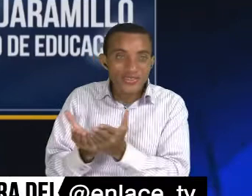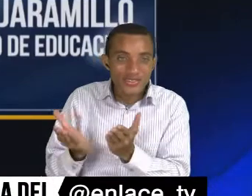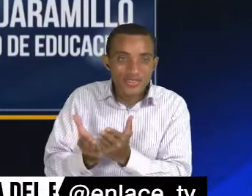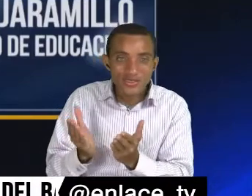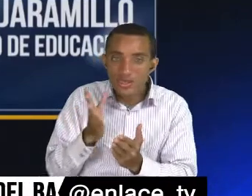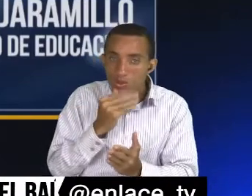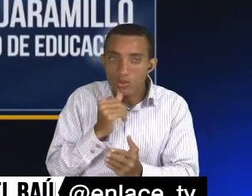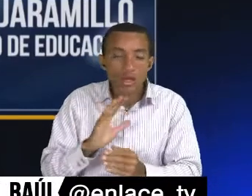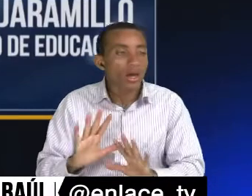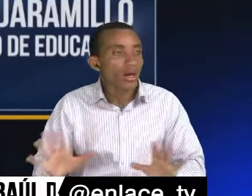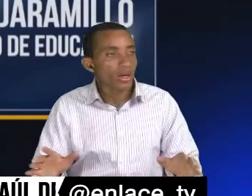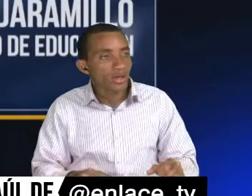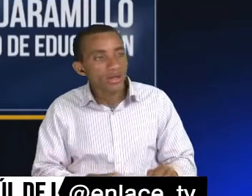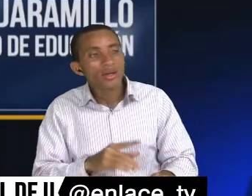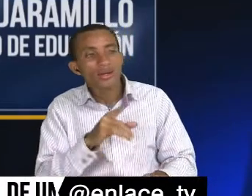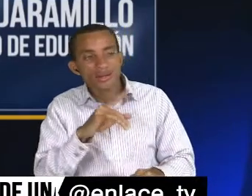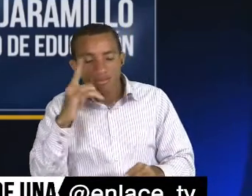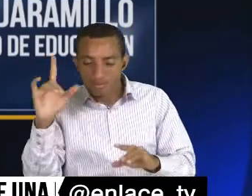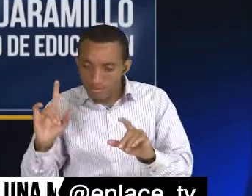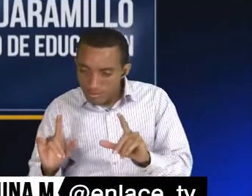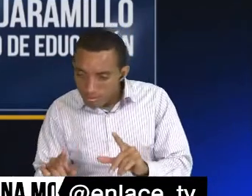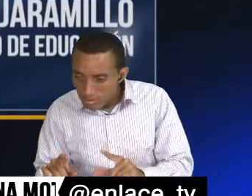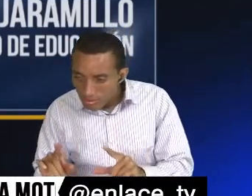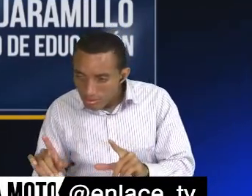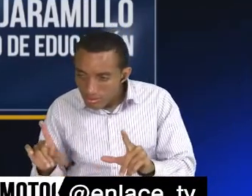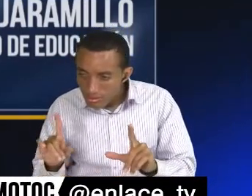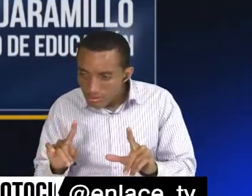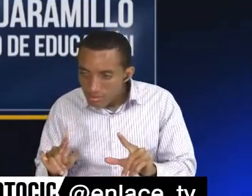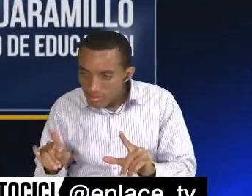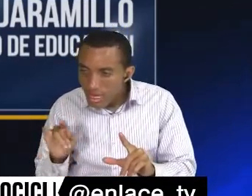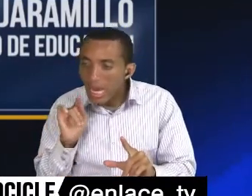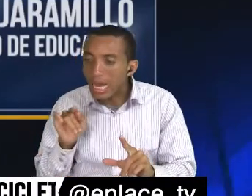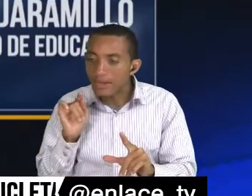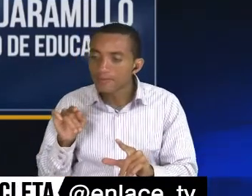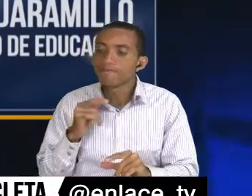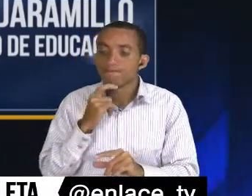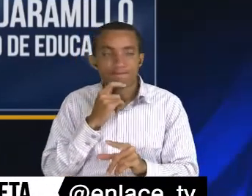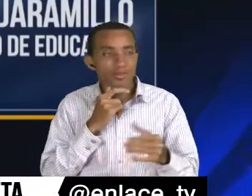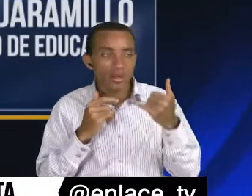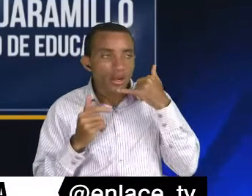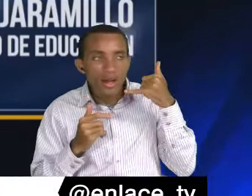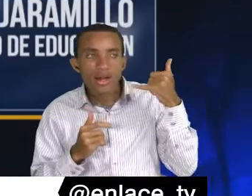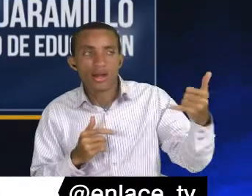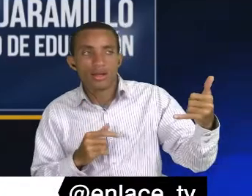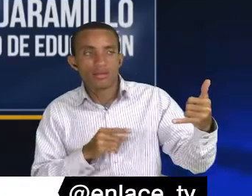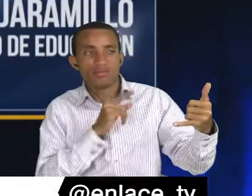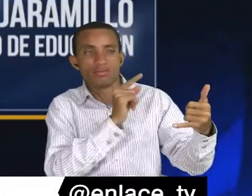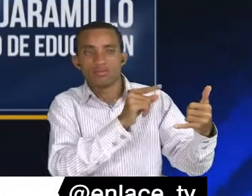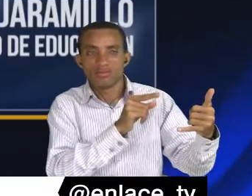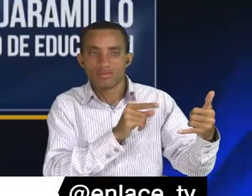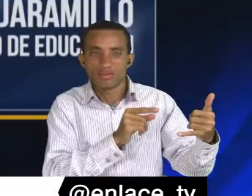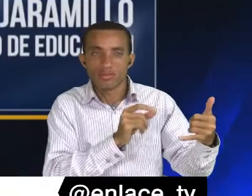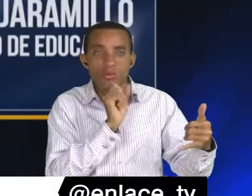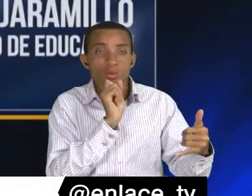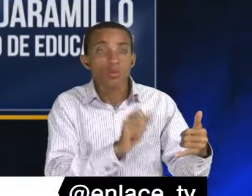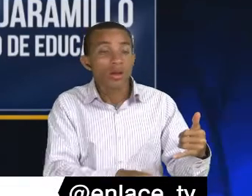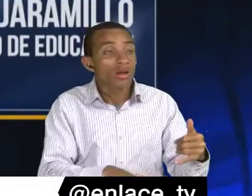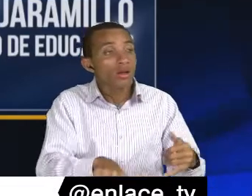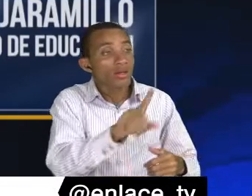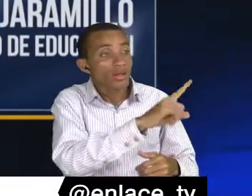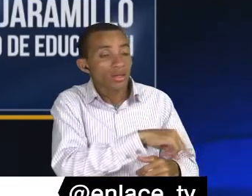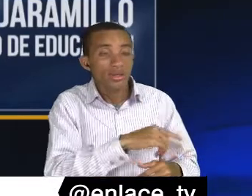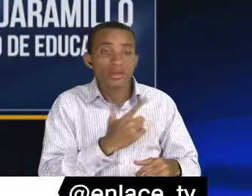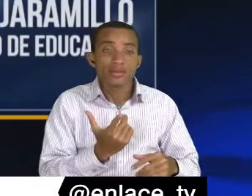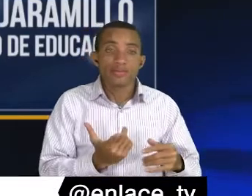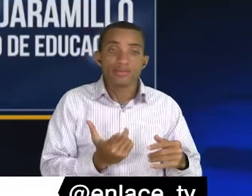conductor de esa buseta, al que estaba haciendo la ruta, para que las empresas transportadoras